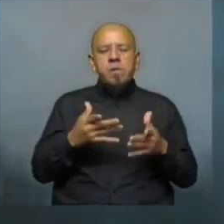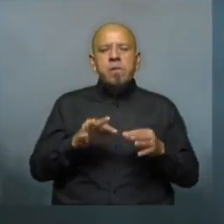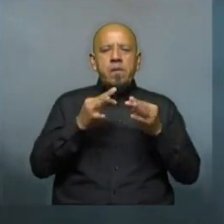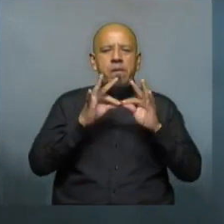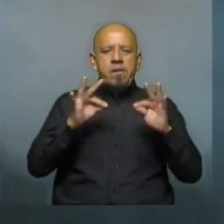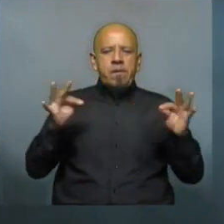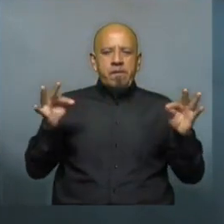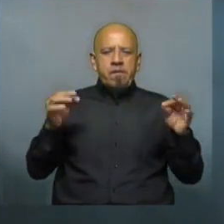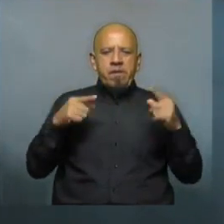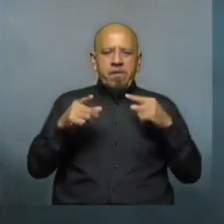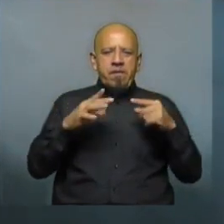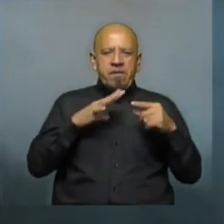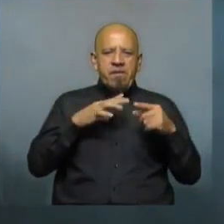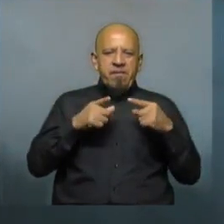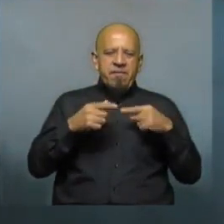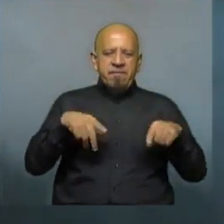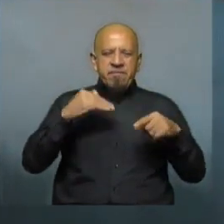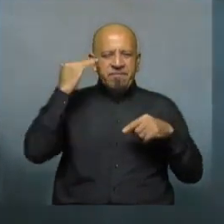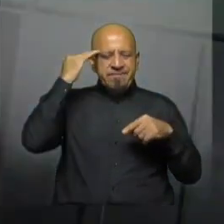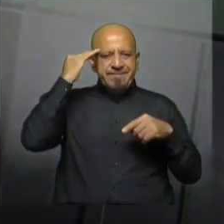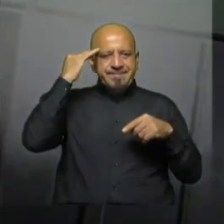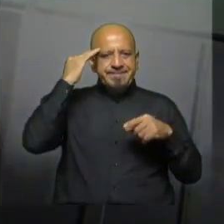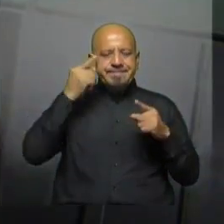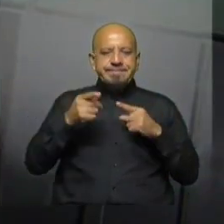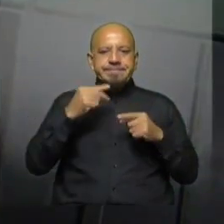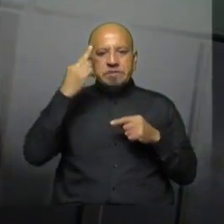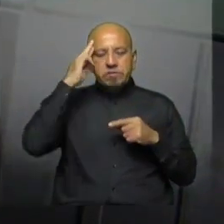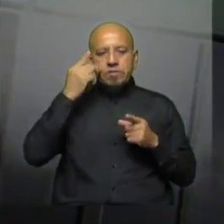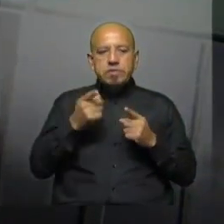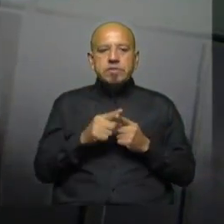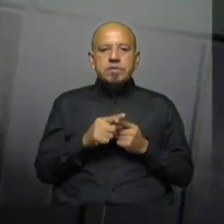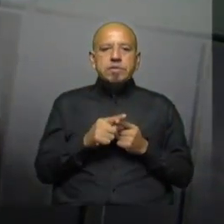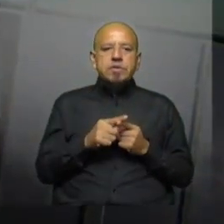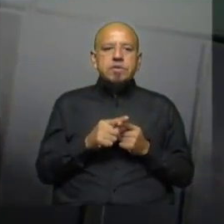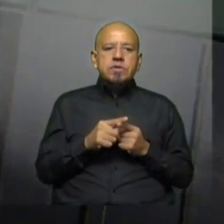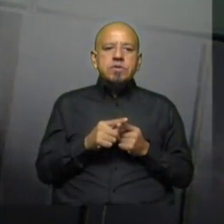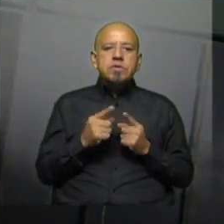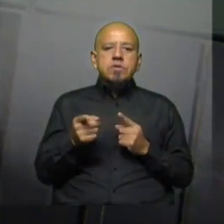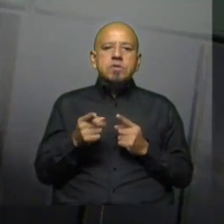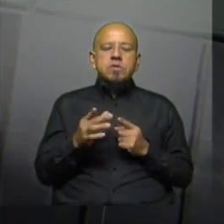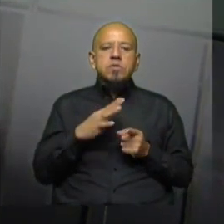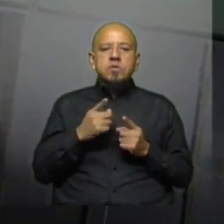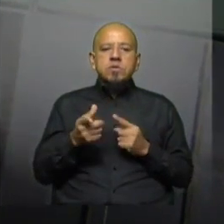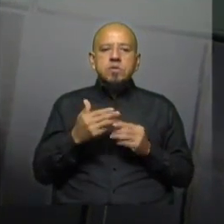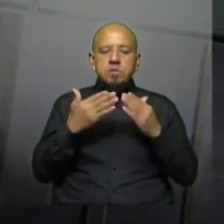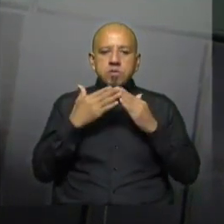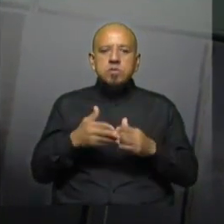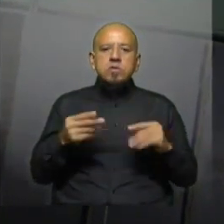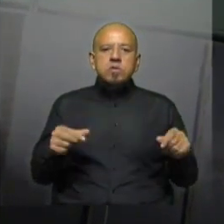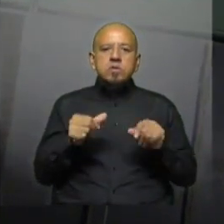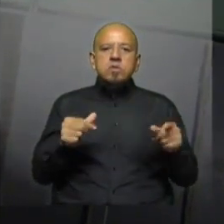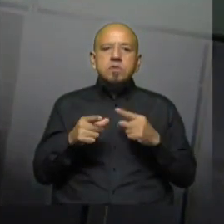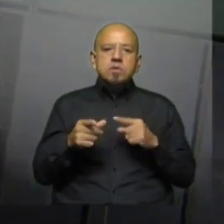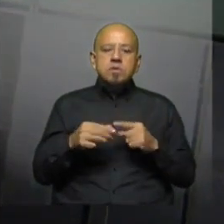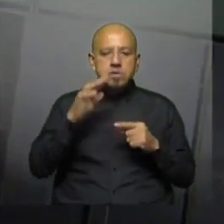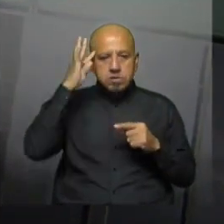están rebotando en la memoria sonora de Uruguay. Fue una pregunta que nos hicimos así. En